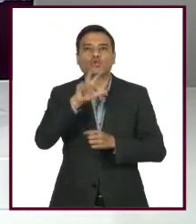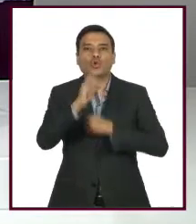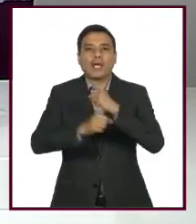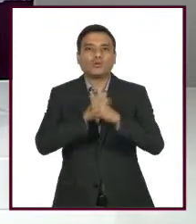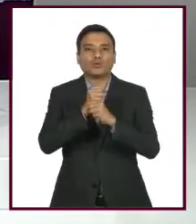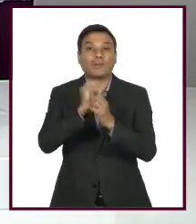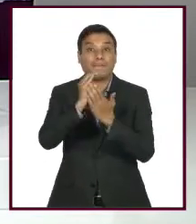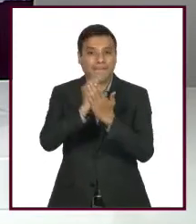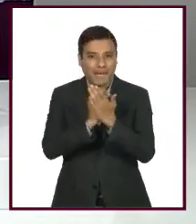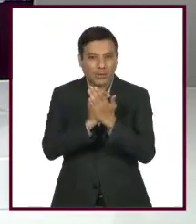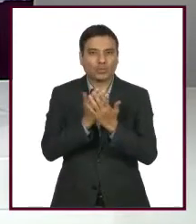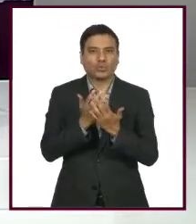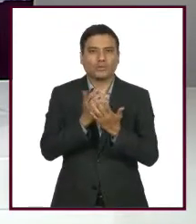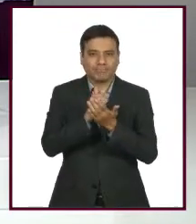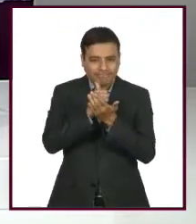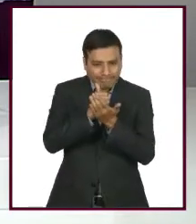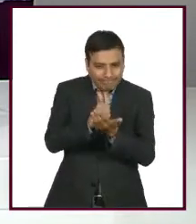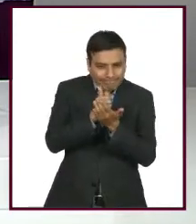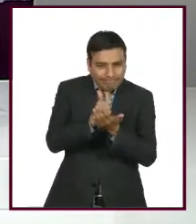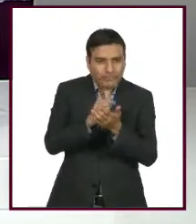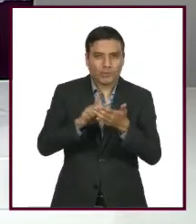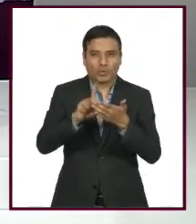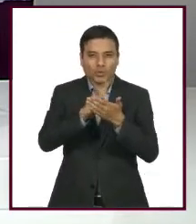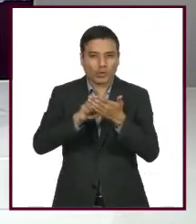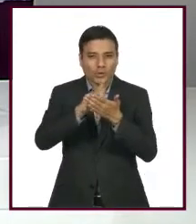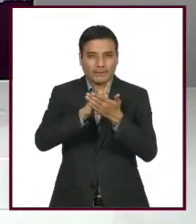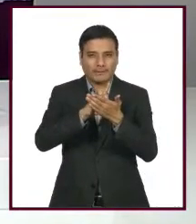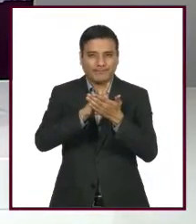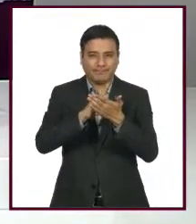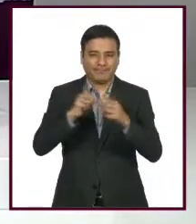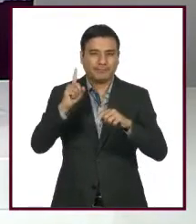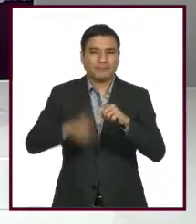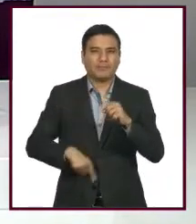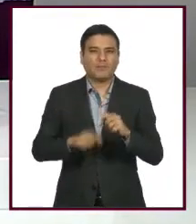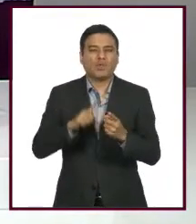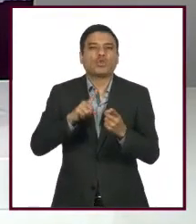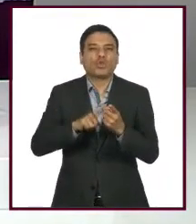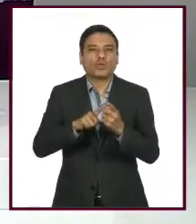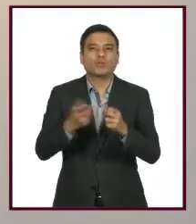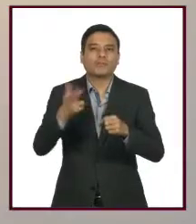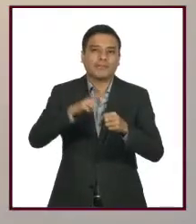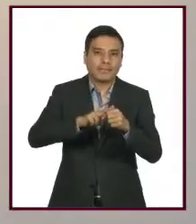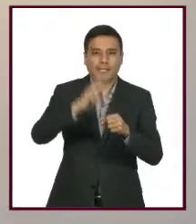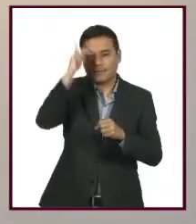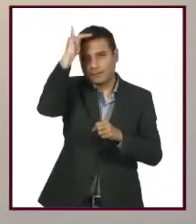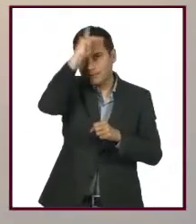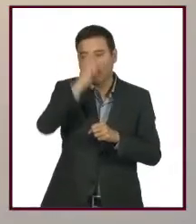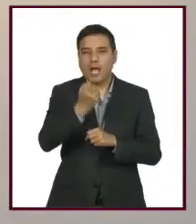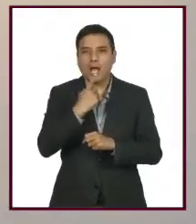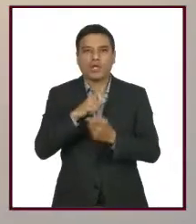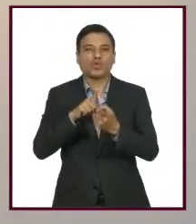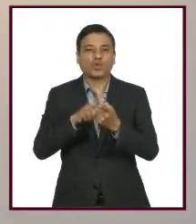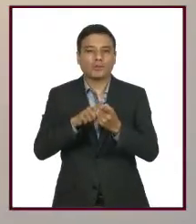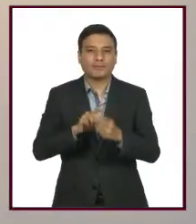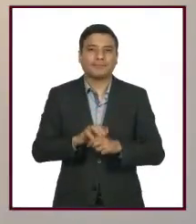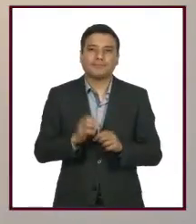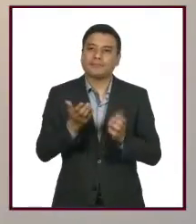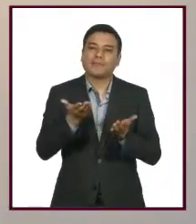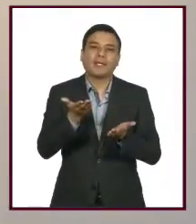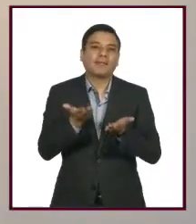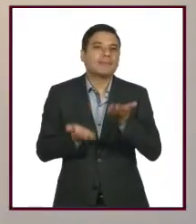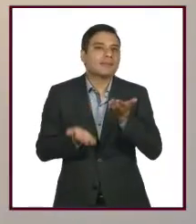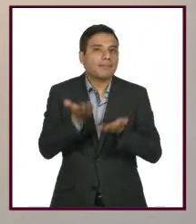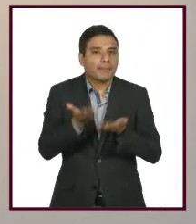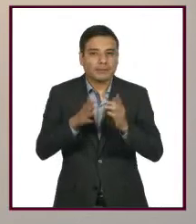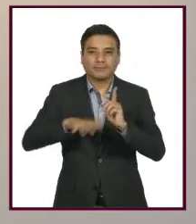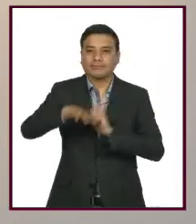anexos, clínicas, hospitales médicos o psiquiátricos, doctor? Dependiendo del caso, hay que evaluar de forma